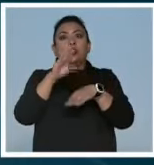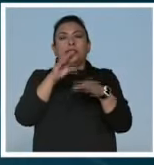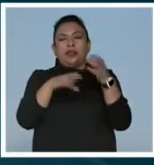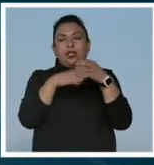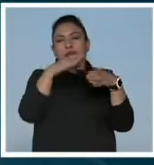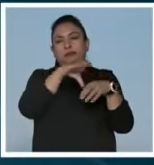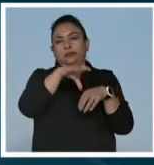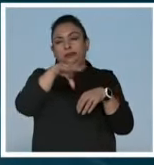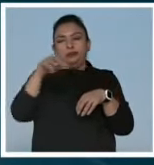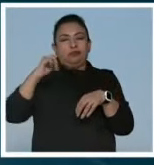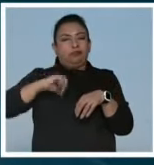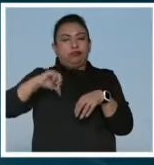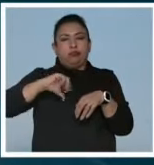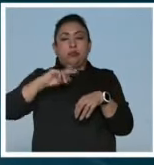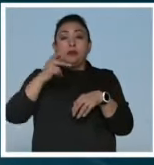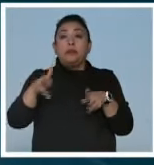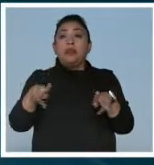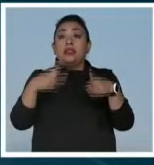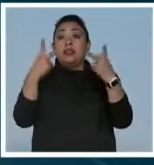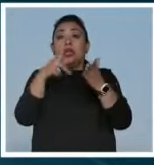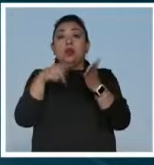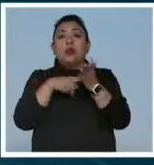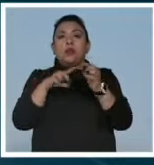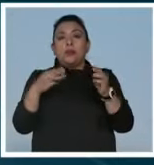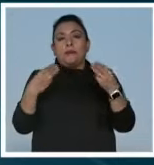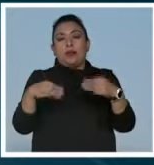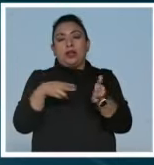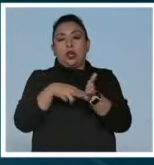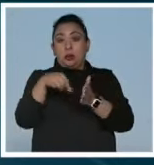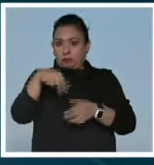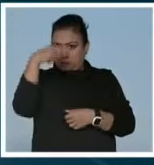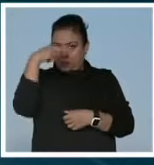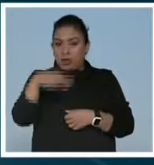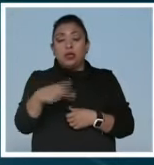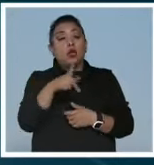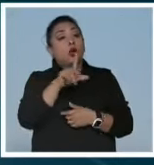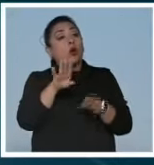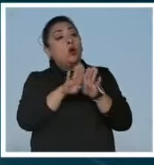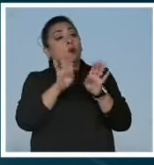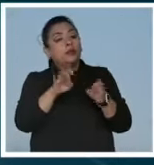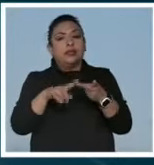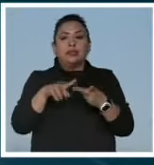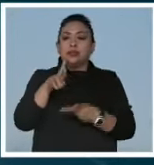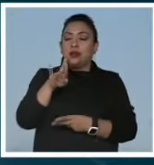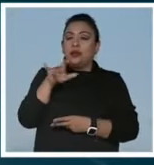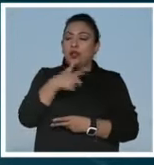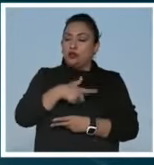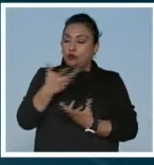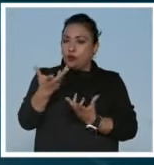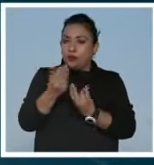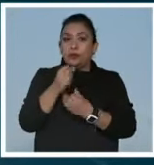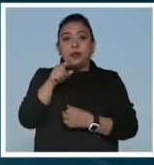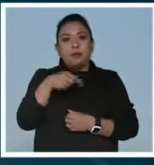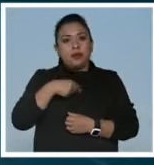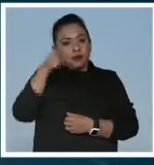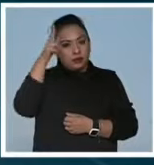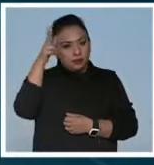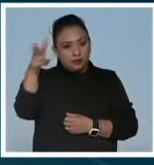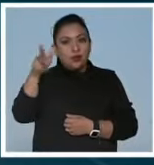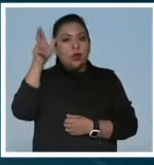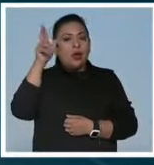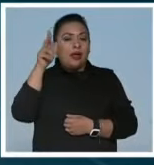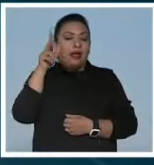piezas prehispánicas que se vendían en el mercado negro, aquí en México. Laura Barrera, ¿cómo estás? Rafael García Villegas, qué gusto estar contigo. También saludamos, hola,